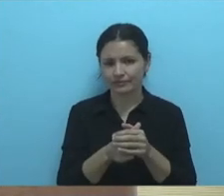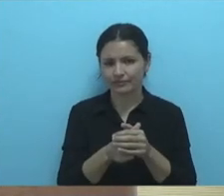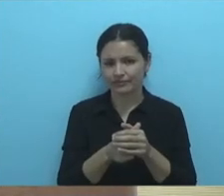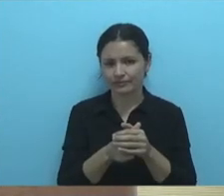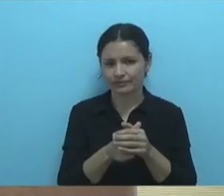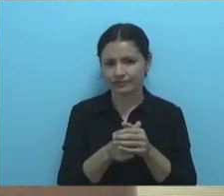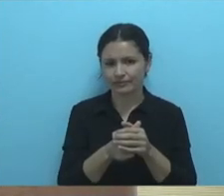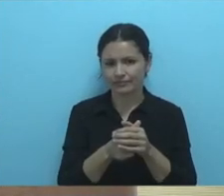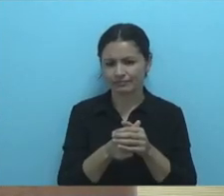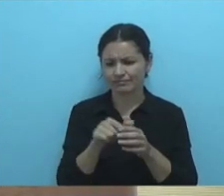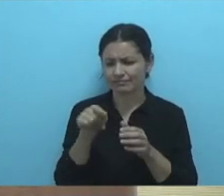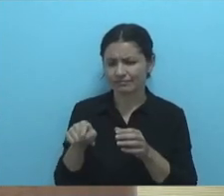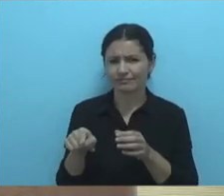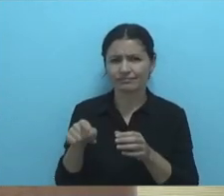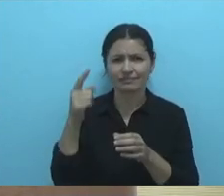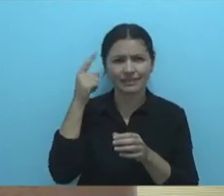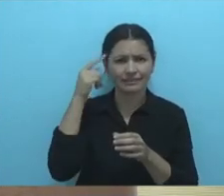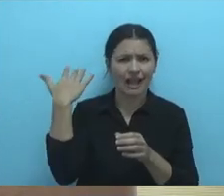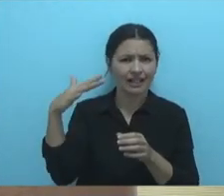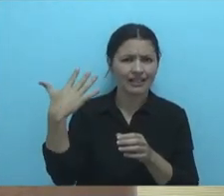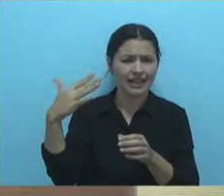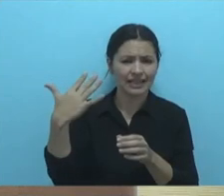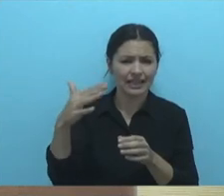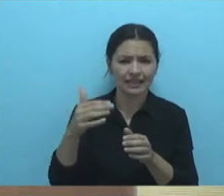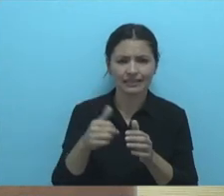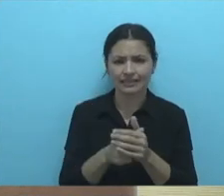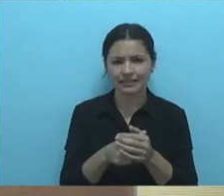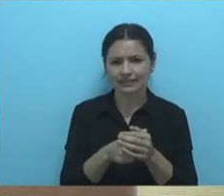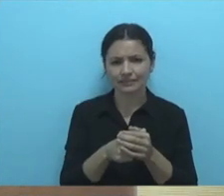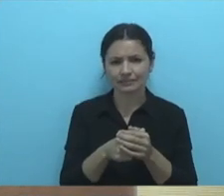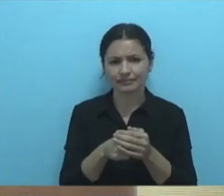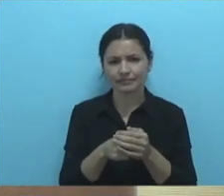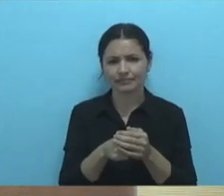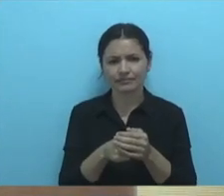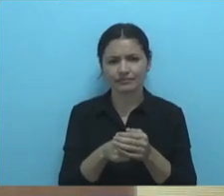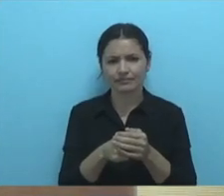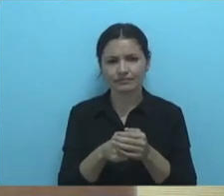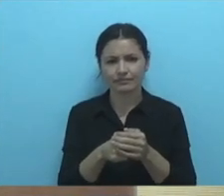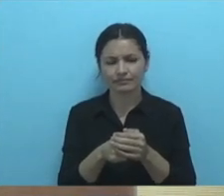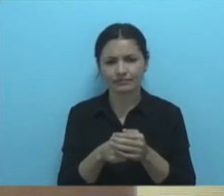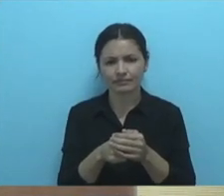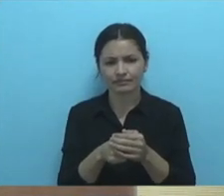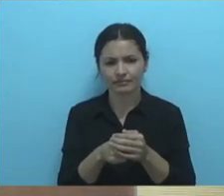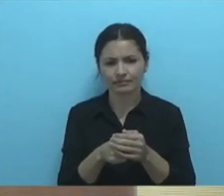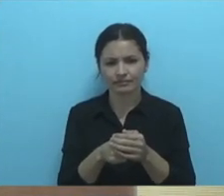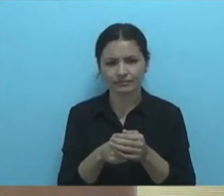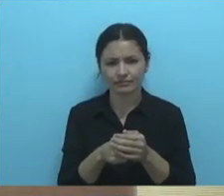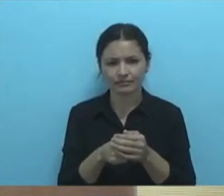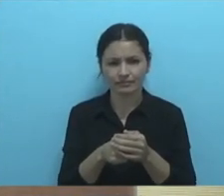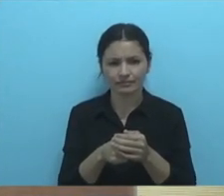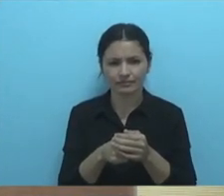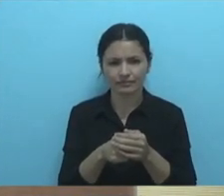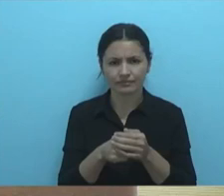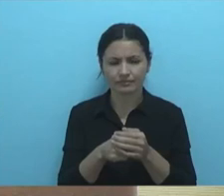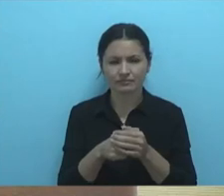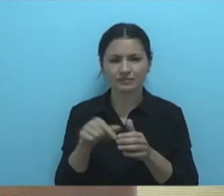segundo promedio en la universidad de Valladolid en 500 años un salario que hoy sería de cerca de un millón de pesos